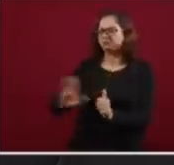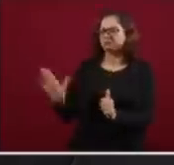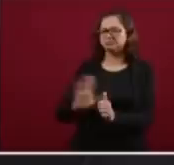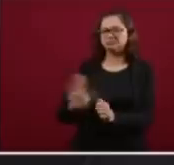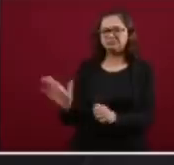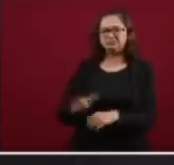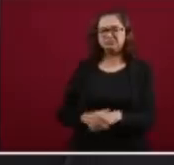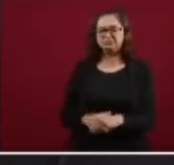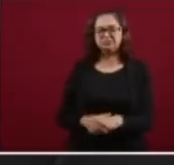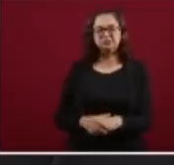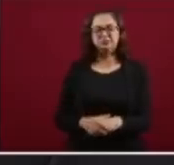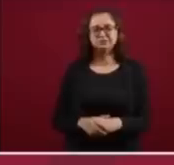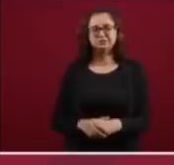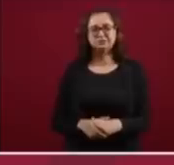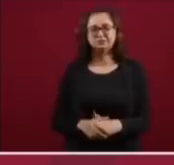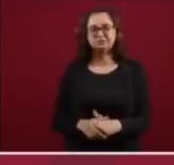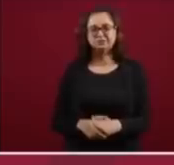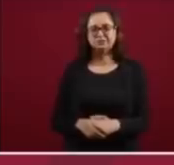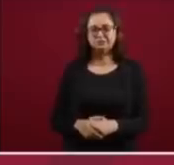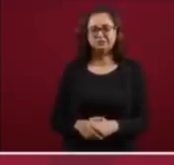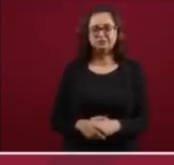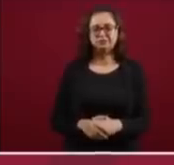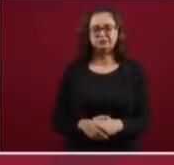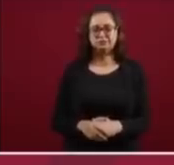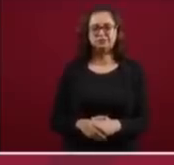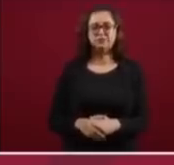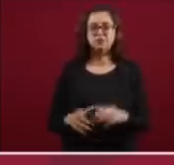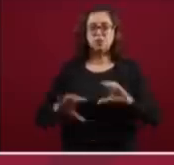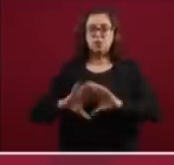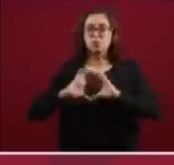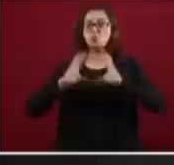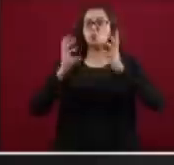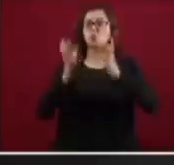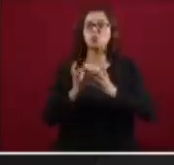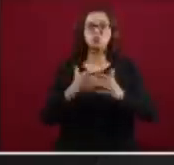no iba acorde con la globalidad